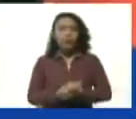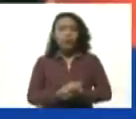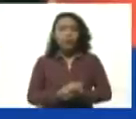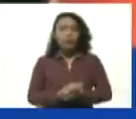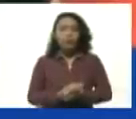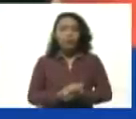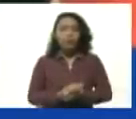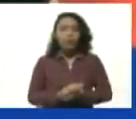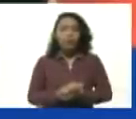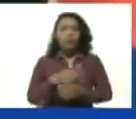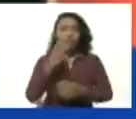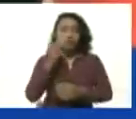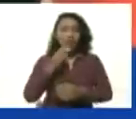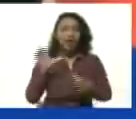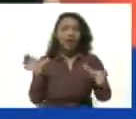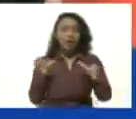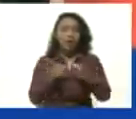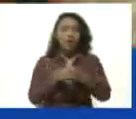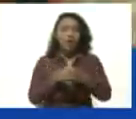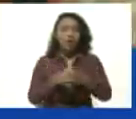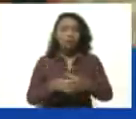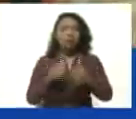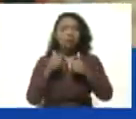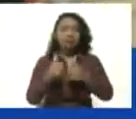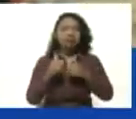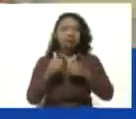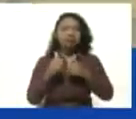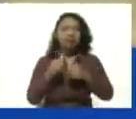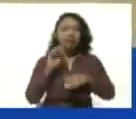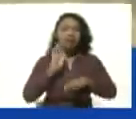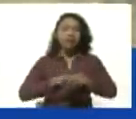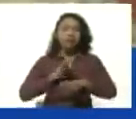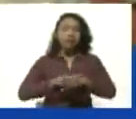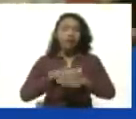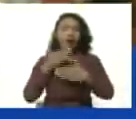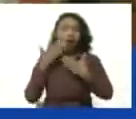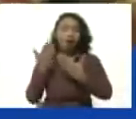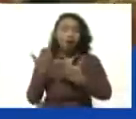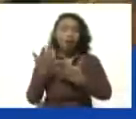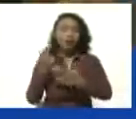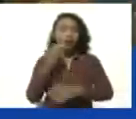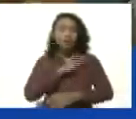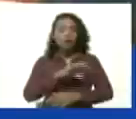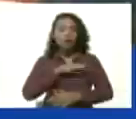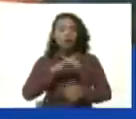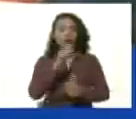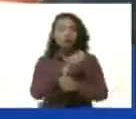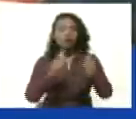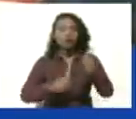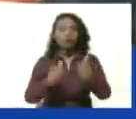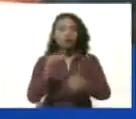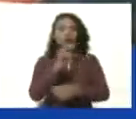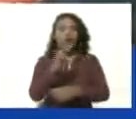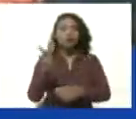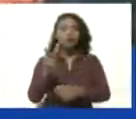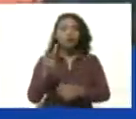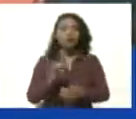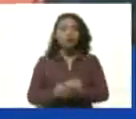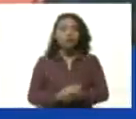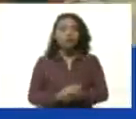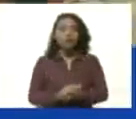De verdad fue una reunión muy buena. Le anuncié allí, señora vicepresidenta, hay que poner la fecha ahora en